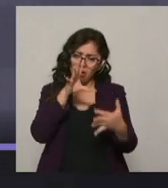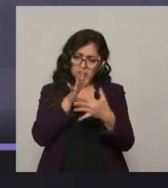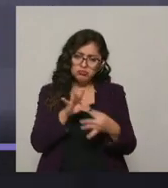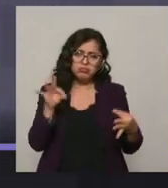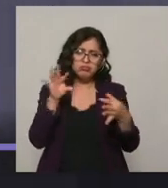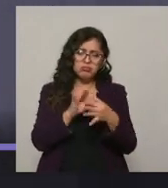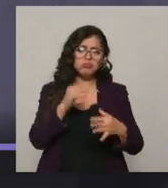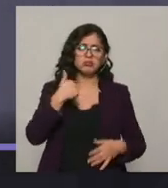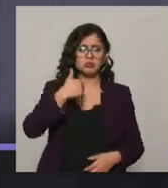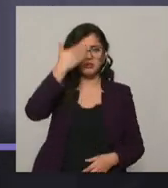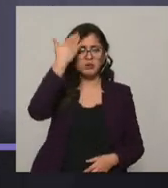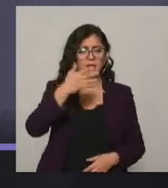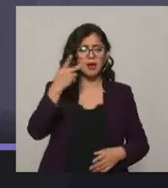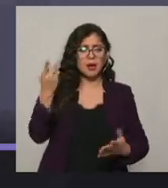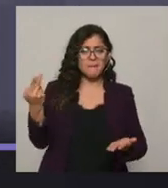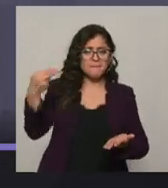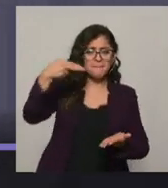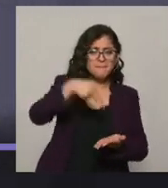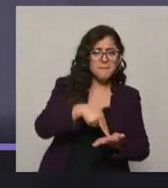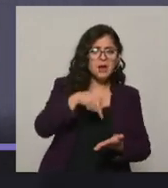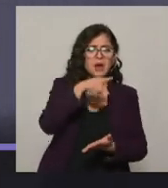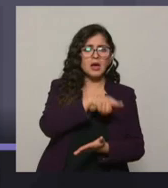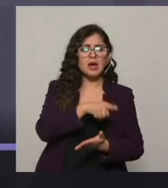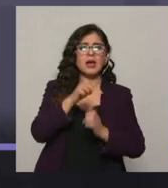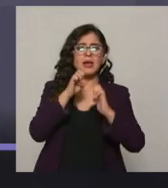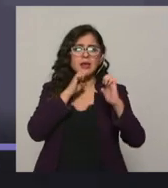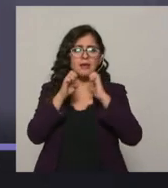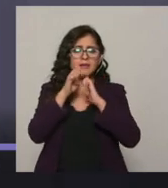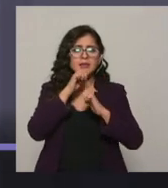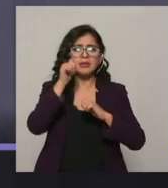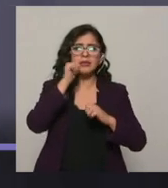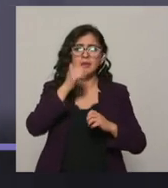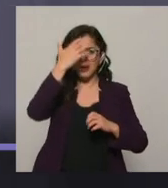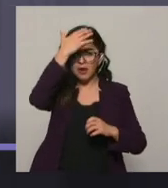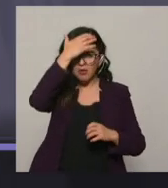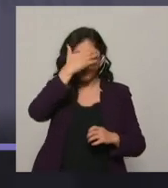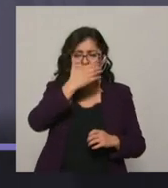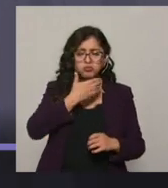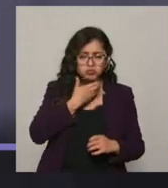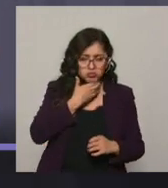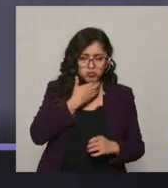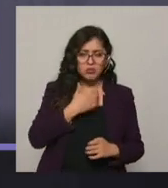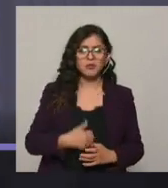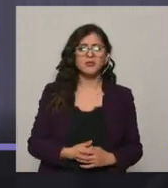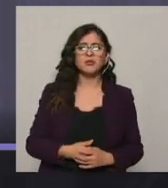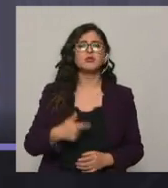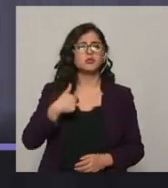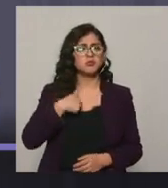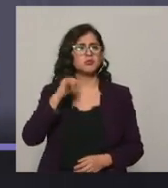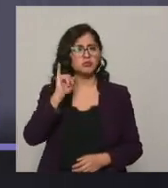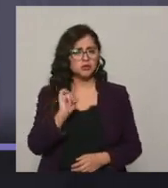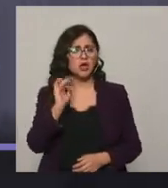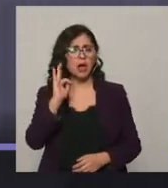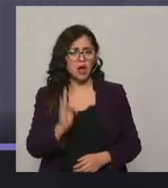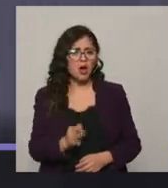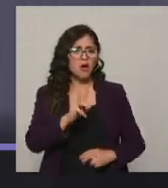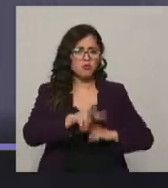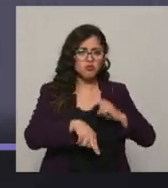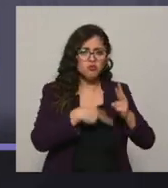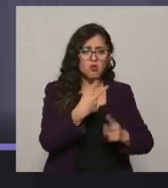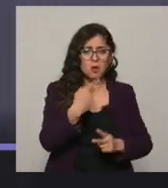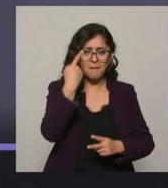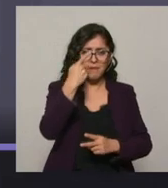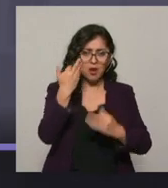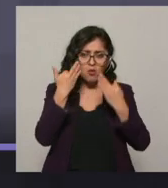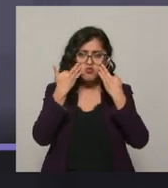él llegaba a las entrevistas enmascarado, ¿no? Sin embargo, accedo porque creo que hay que darle la cara a